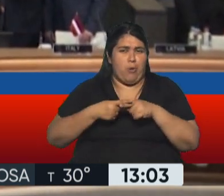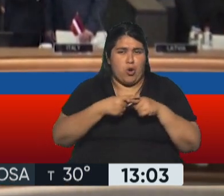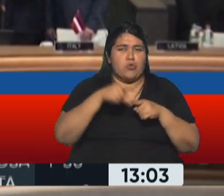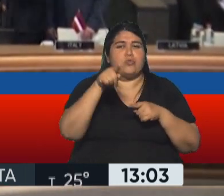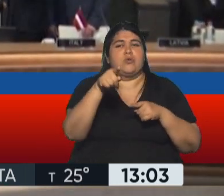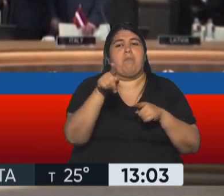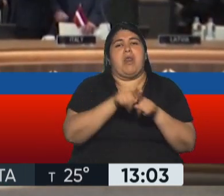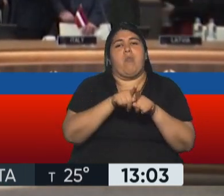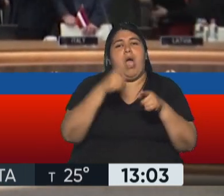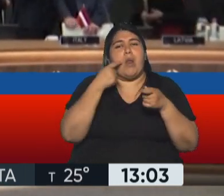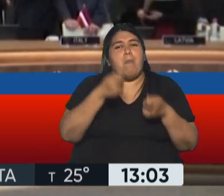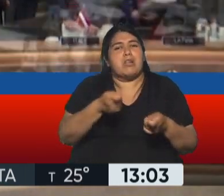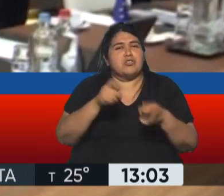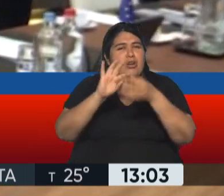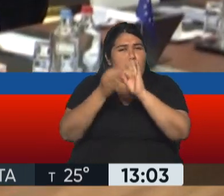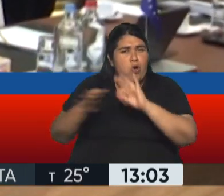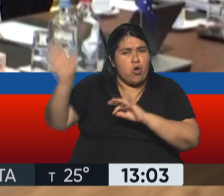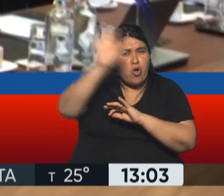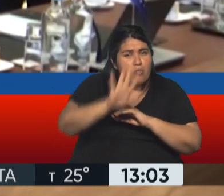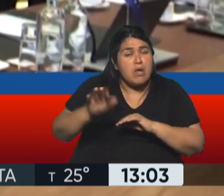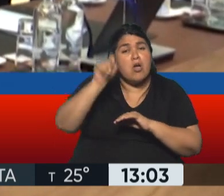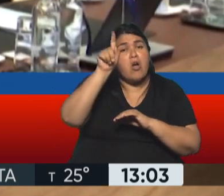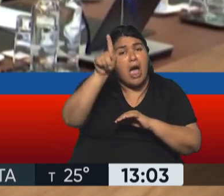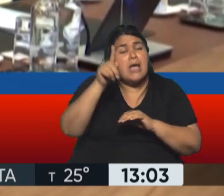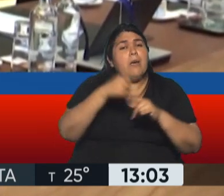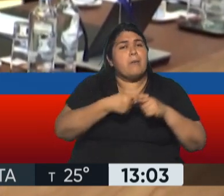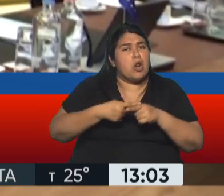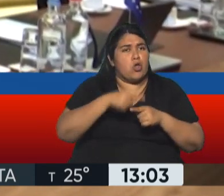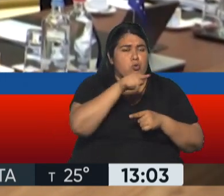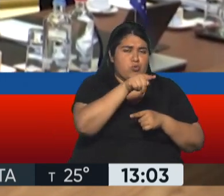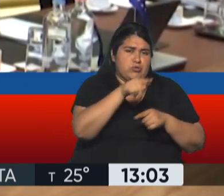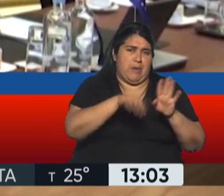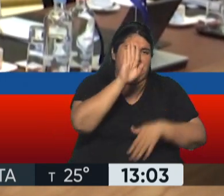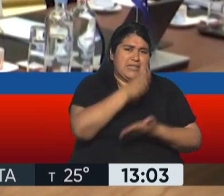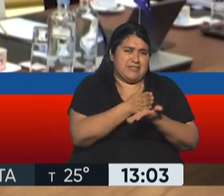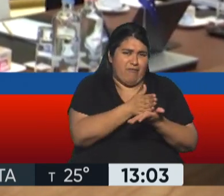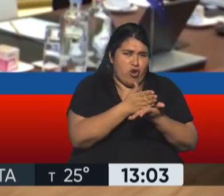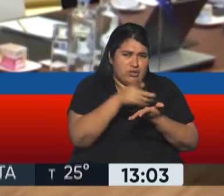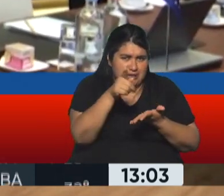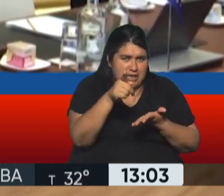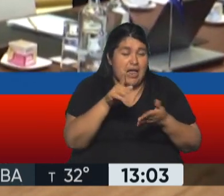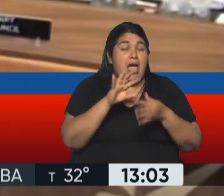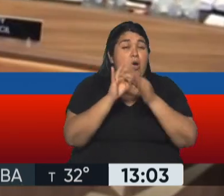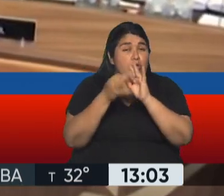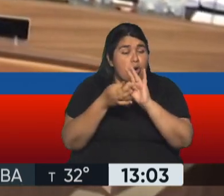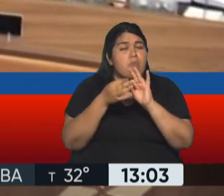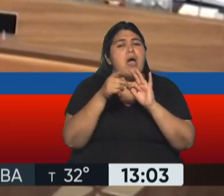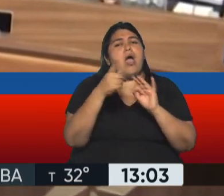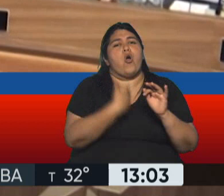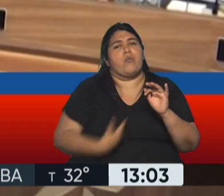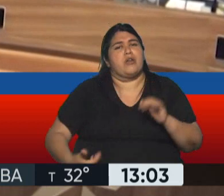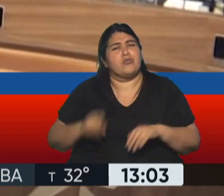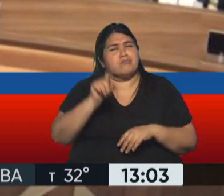para presionar a la Unión Europea. Recordemos que Bielorrusia es un país situado en las fronteras de Europa, cuyo